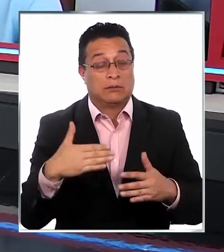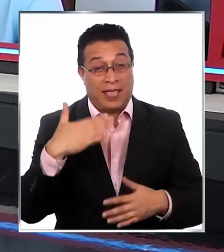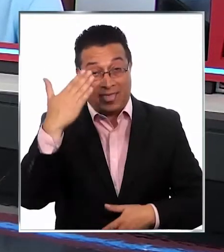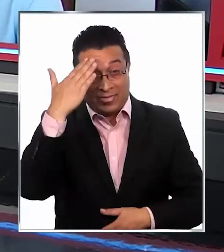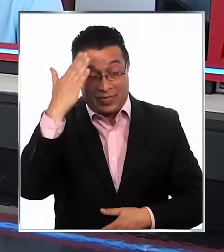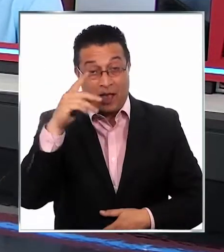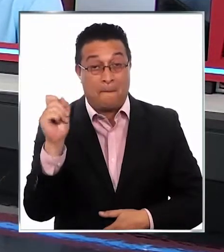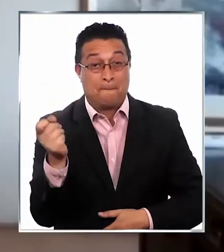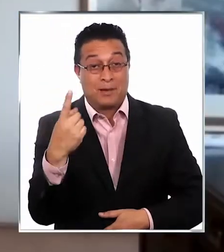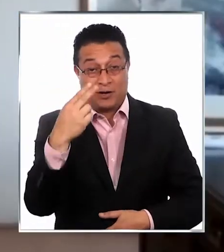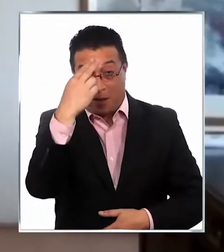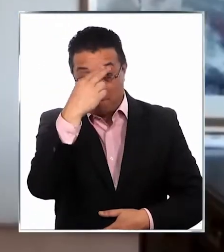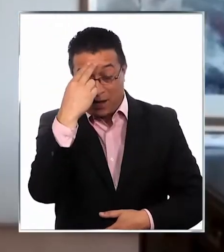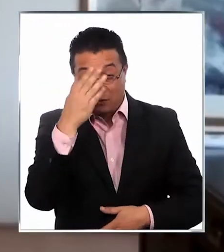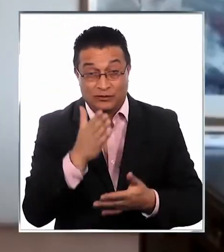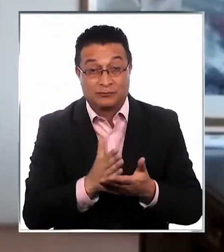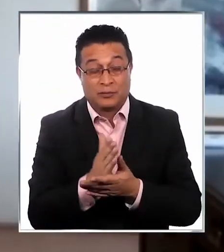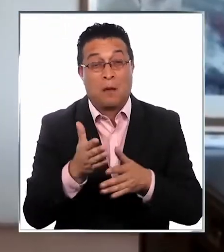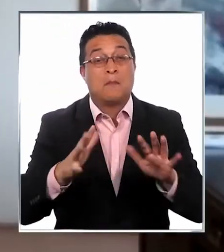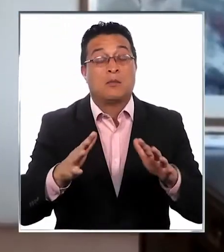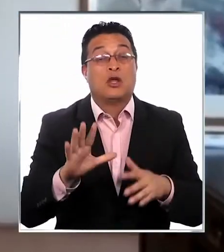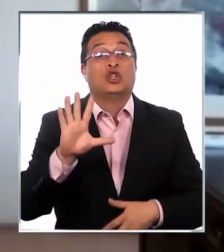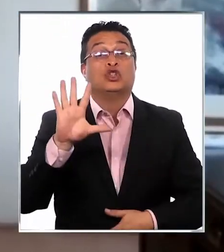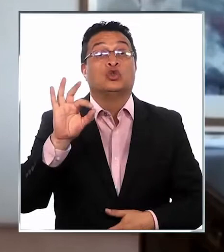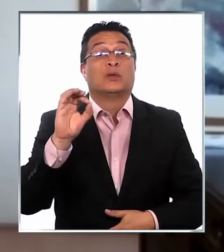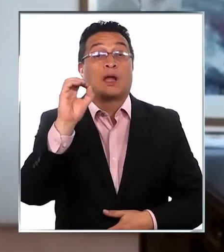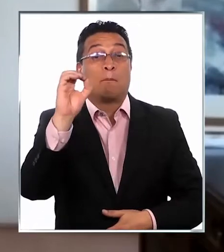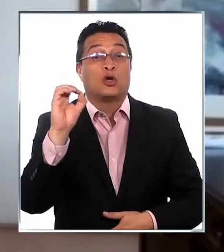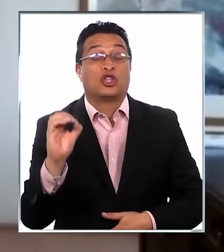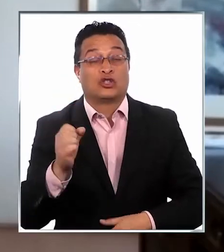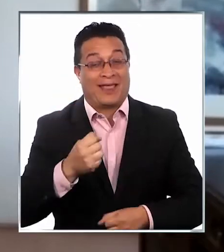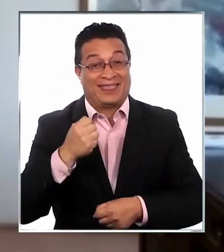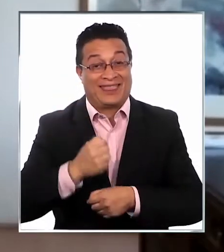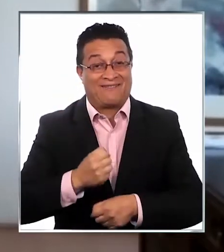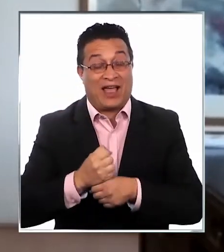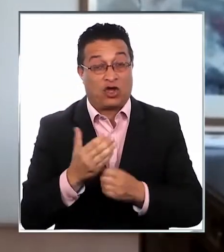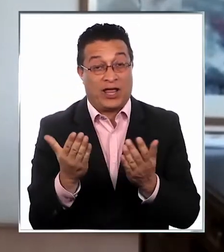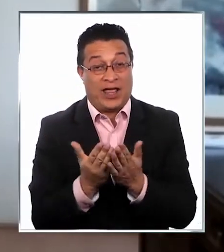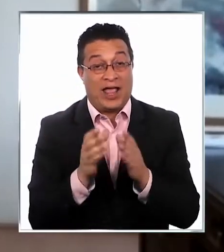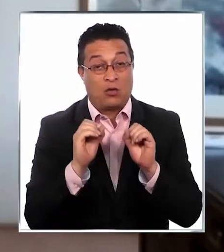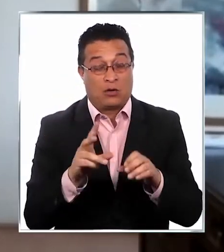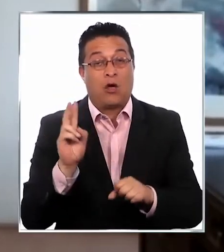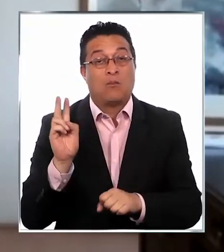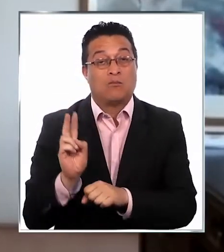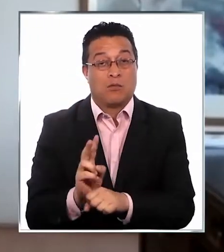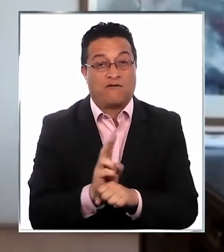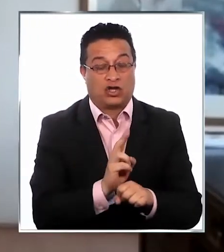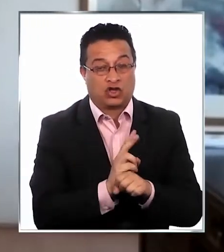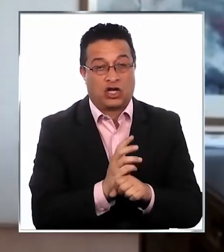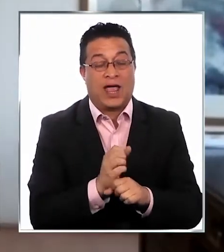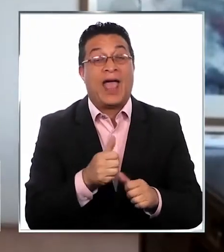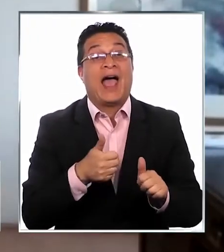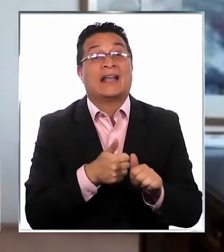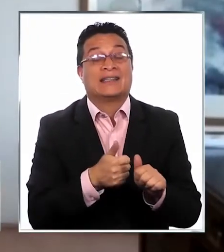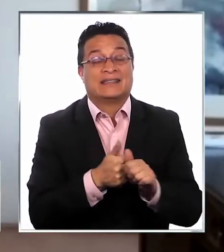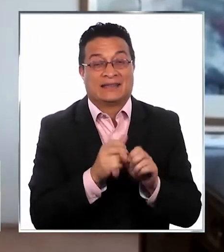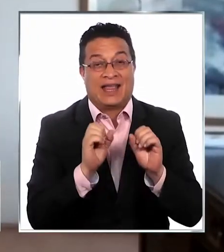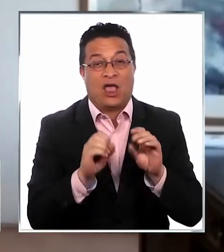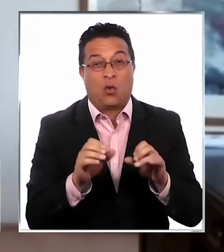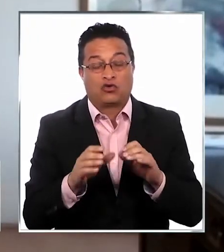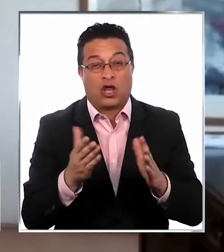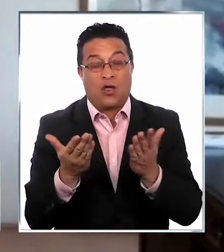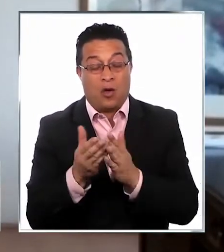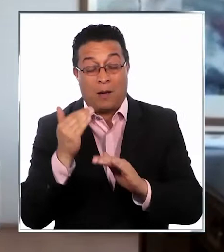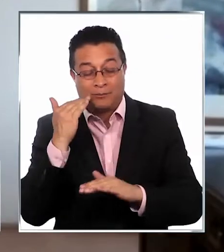inicia el año escolar es que aproximadamente la mitad de los trabajadores de la educación, profesores, asistentes de la educación, educadoras